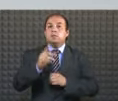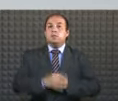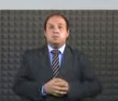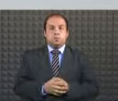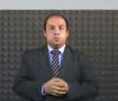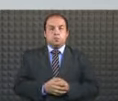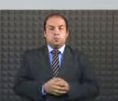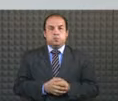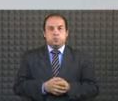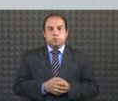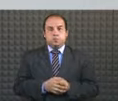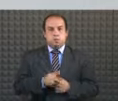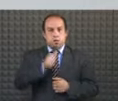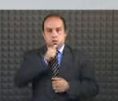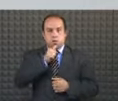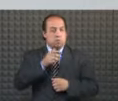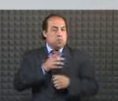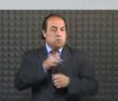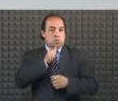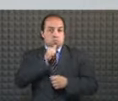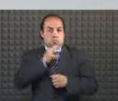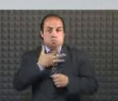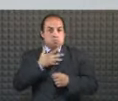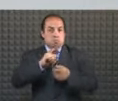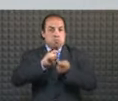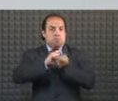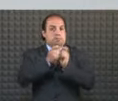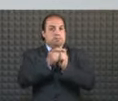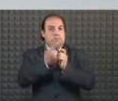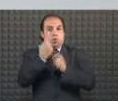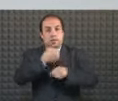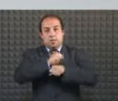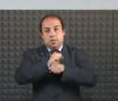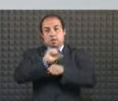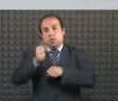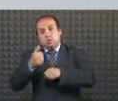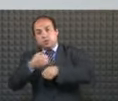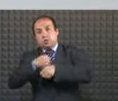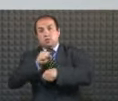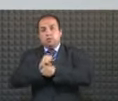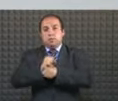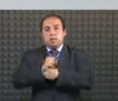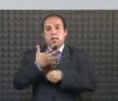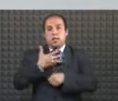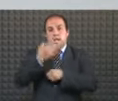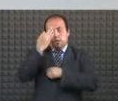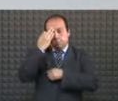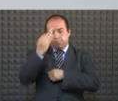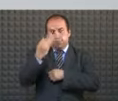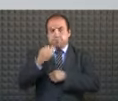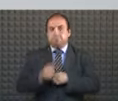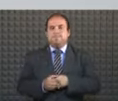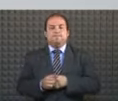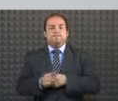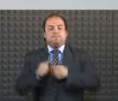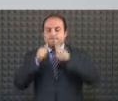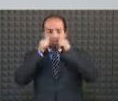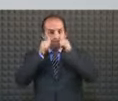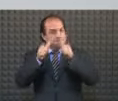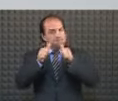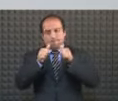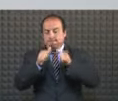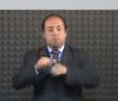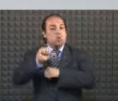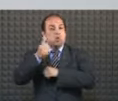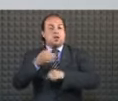no hay una conversión de una semana a la otra, porque recuerden que pues, durante mucho tiempo no se han atendido otras enfermedades, pero